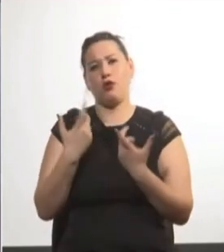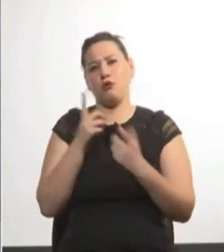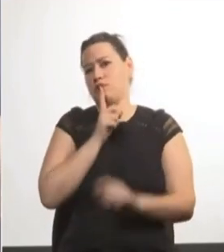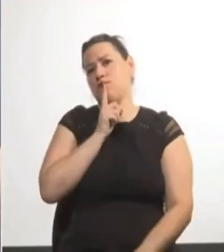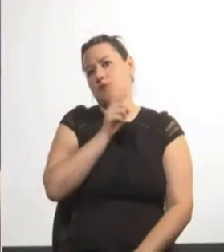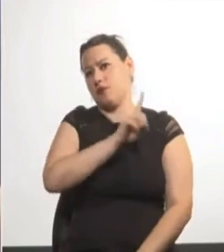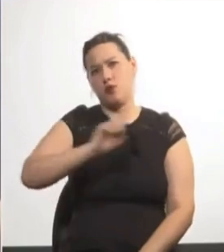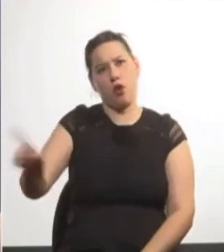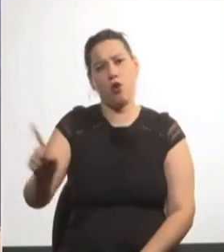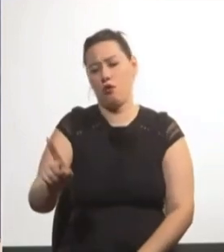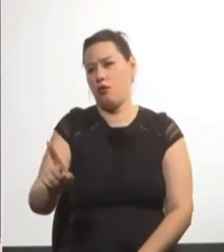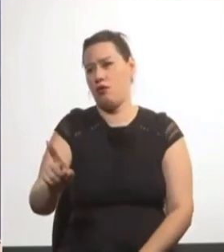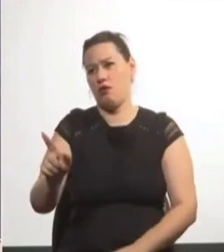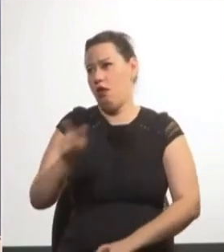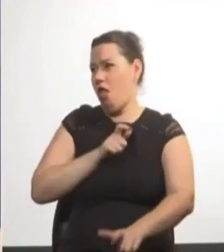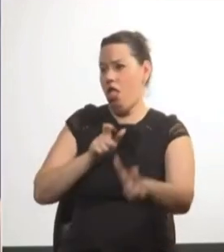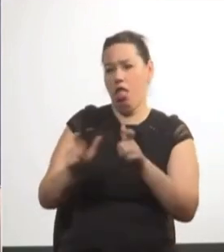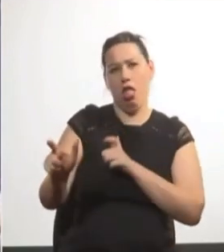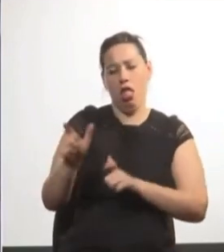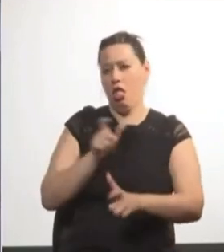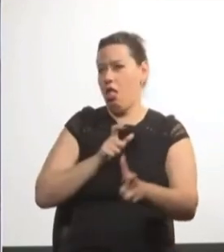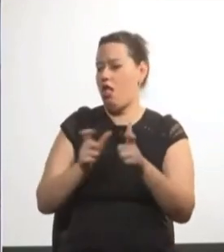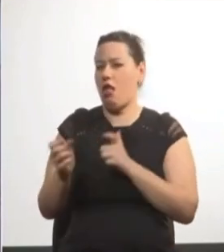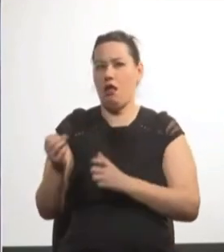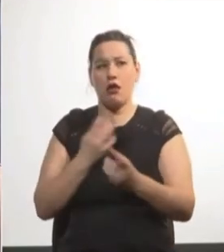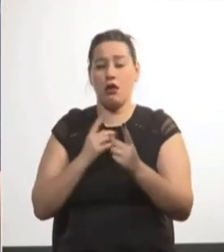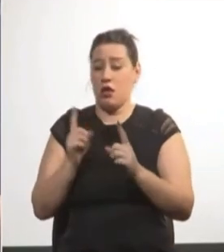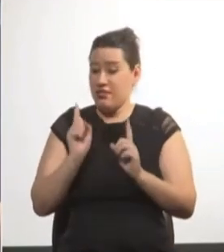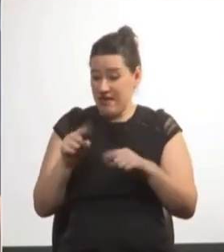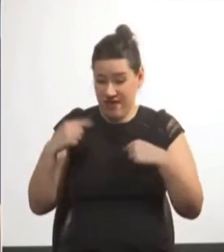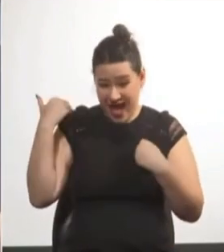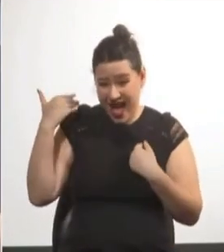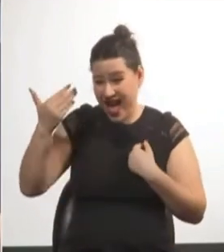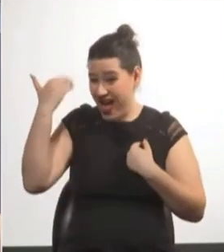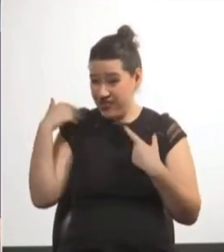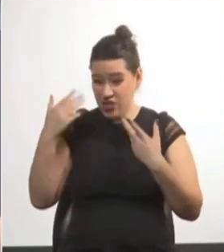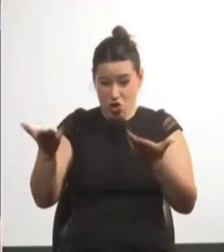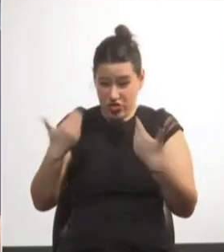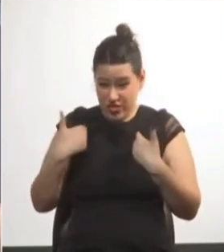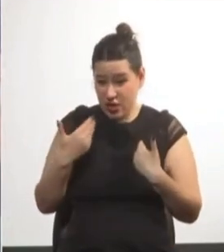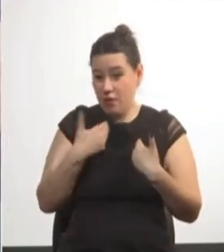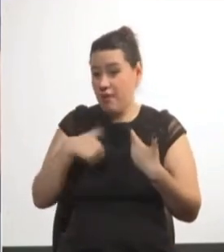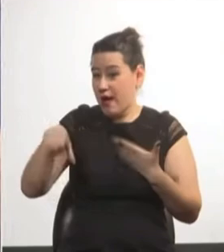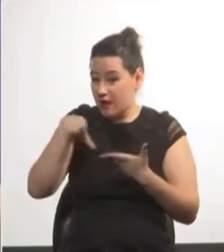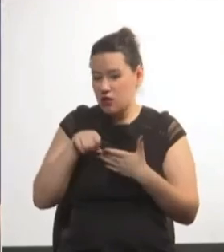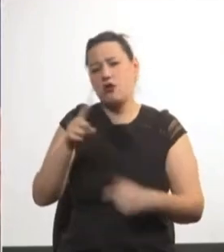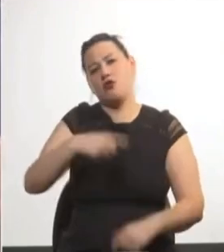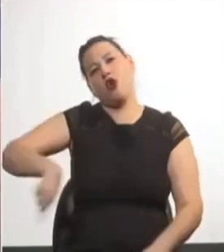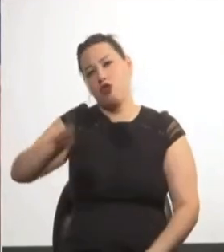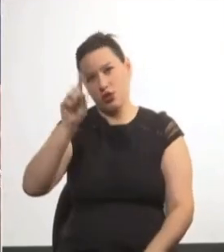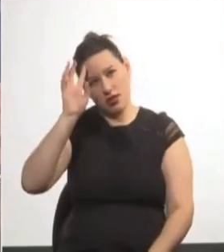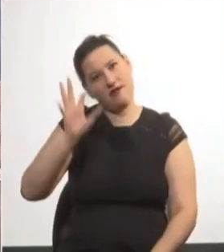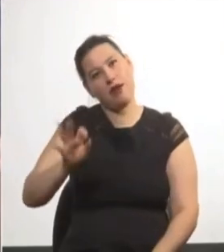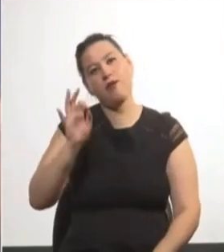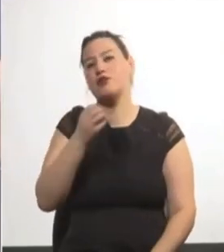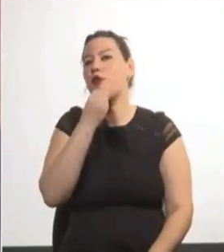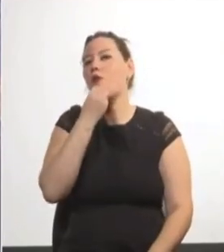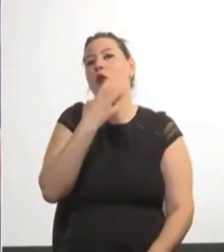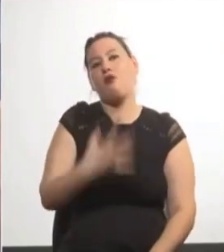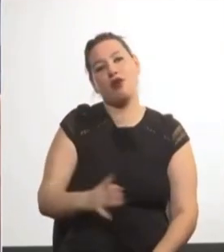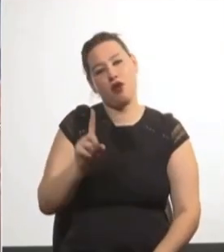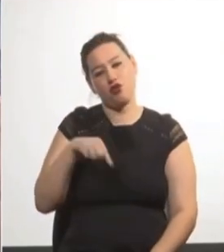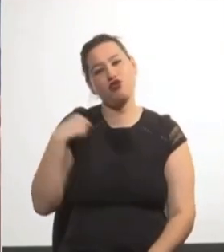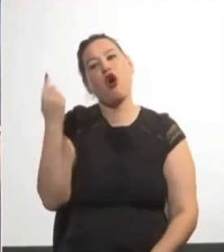callada de lo que recibimos entre manos, de lo que tuvimos que hacer, y después, todos sabemos, y eso es una cosa buena que nos está pasando,